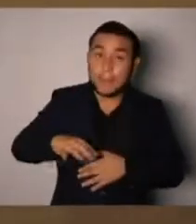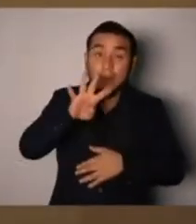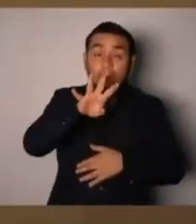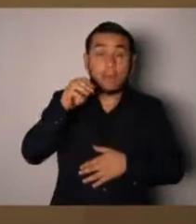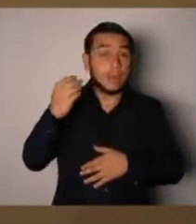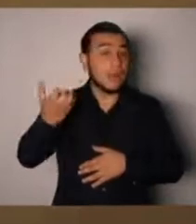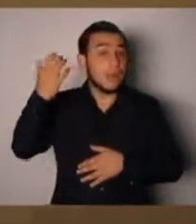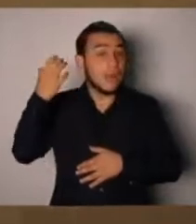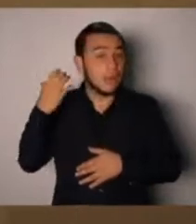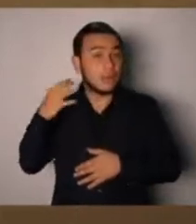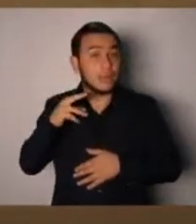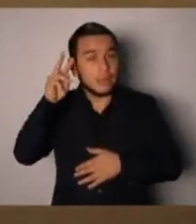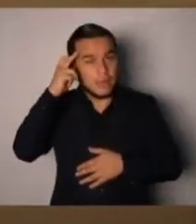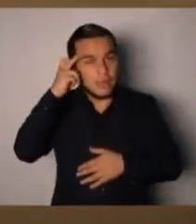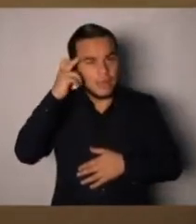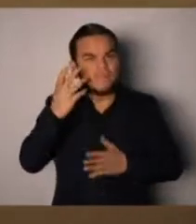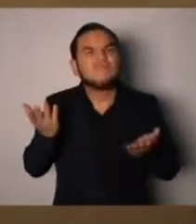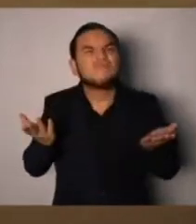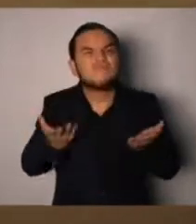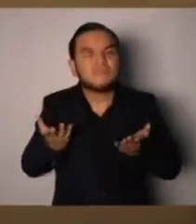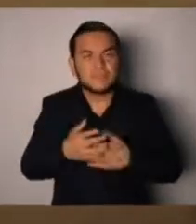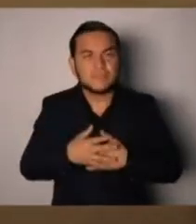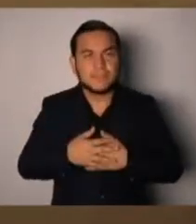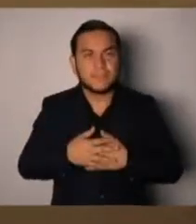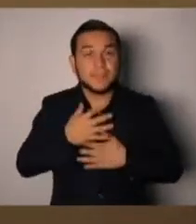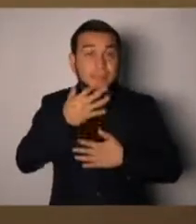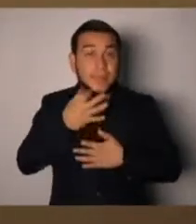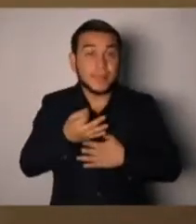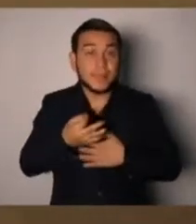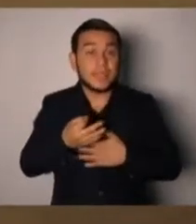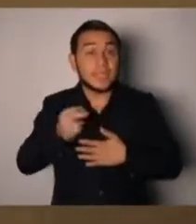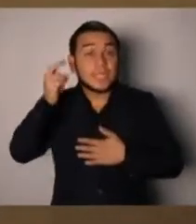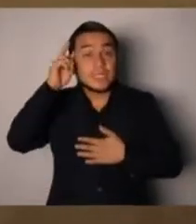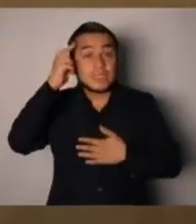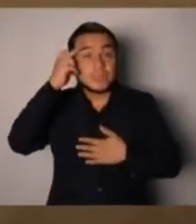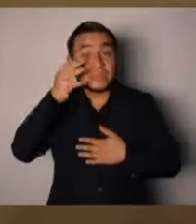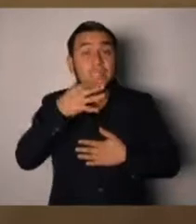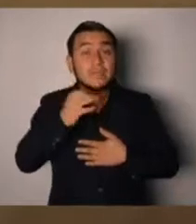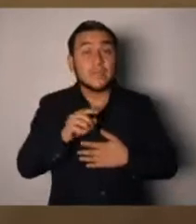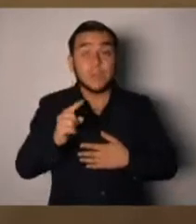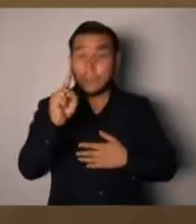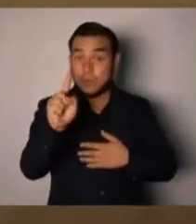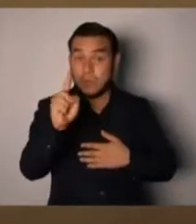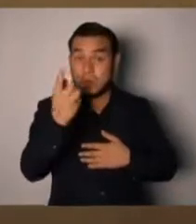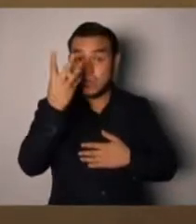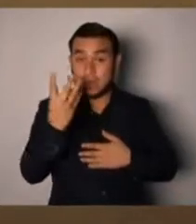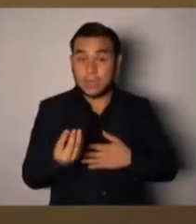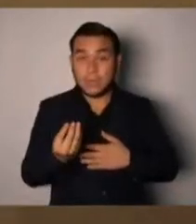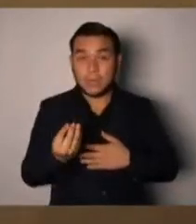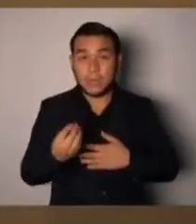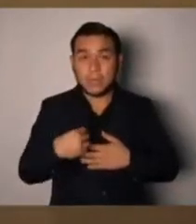hay un dicho esto es de la biblia hay un dicho que dice si me engañas una vez es tu